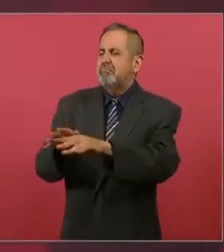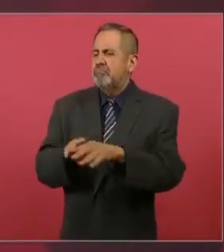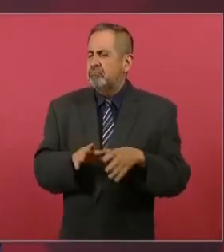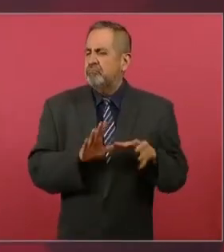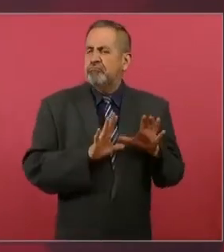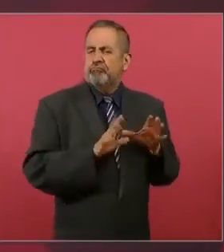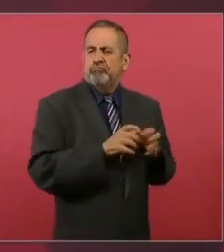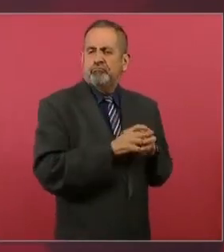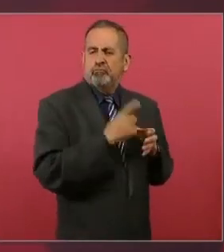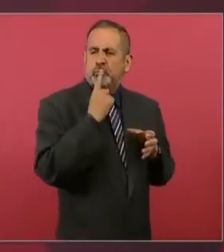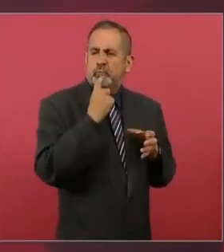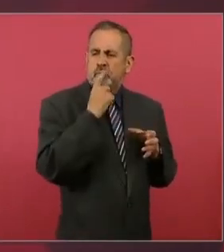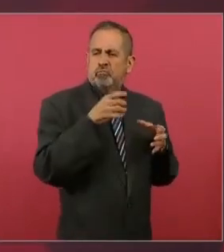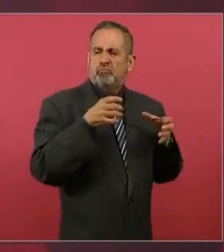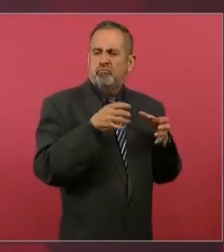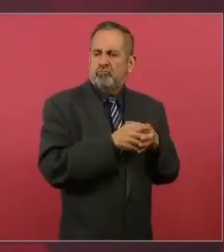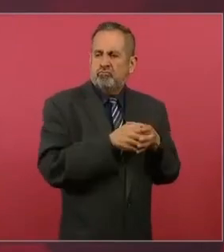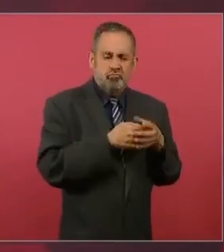ya sea